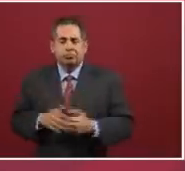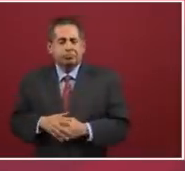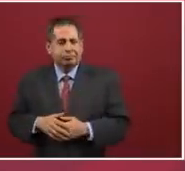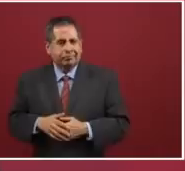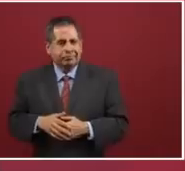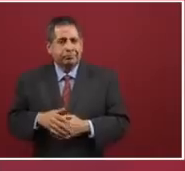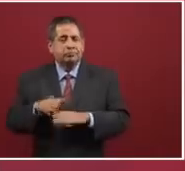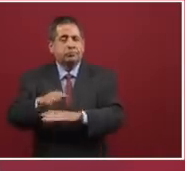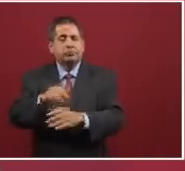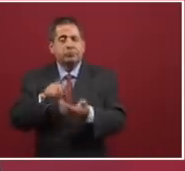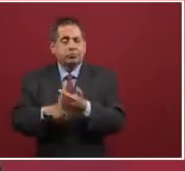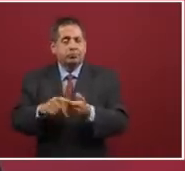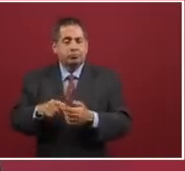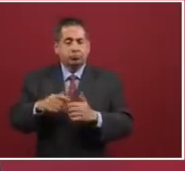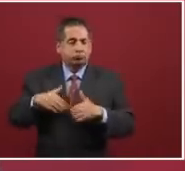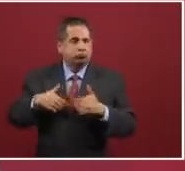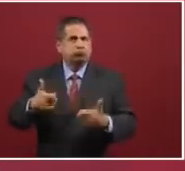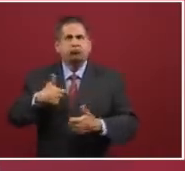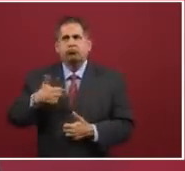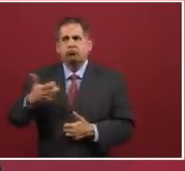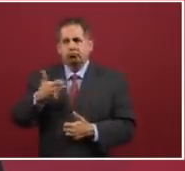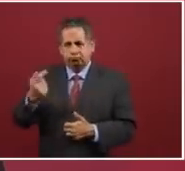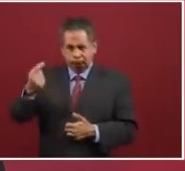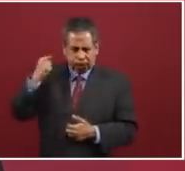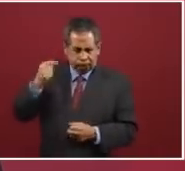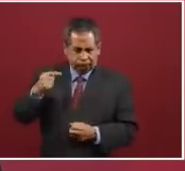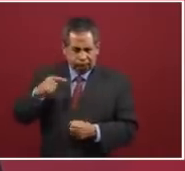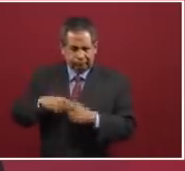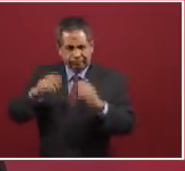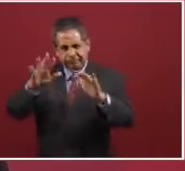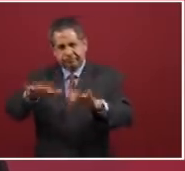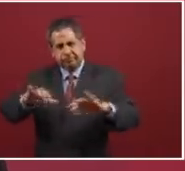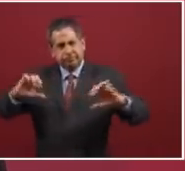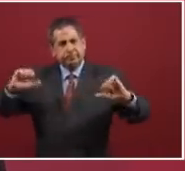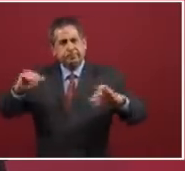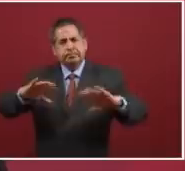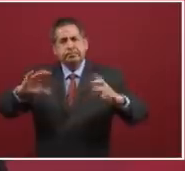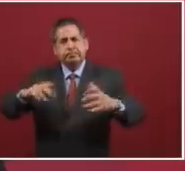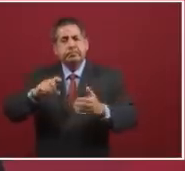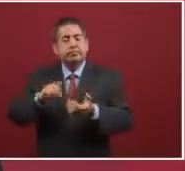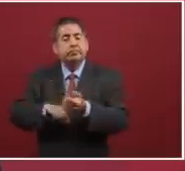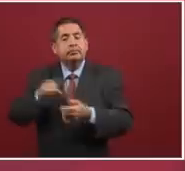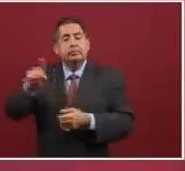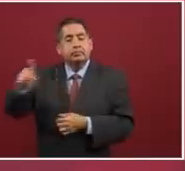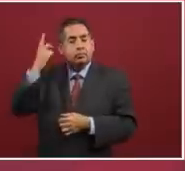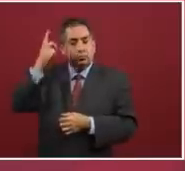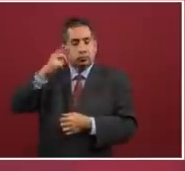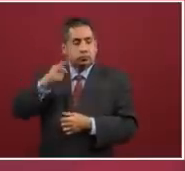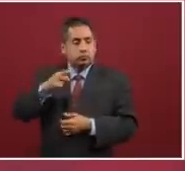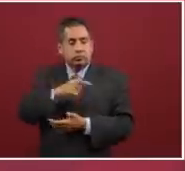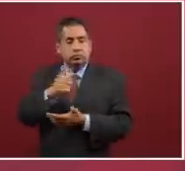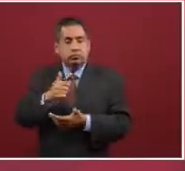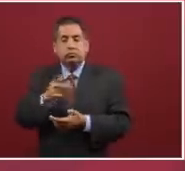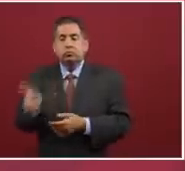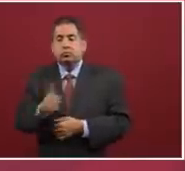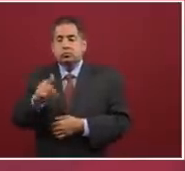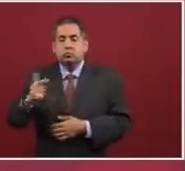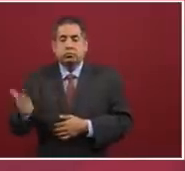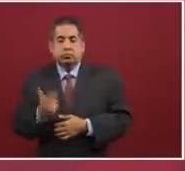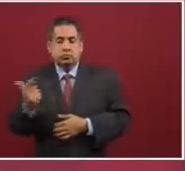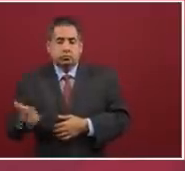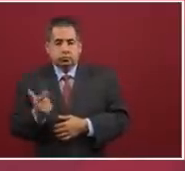consulta que llevé a cabo en una asamblea en Gómez Palacio. Y les dije, las voy a seguir haciendo,